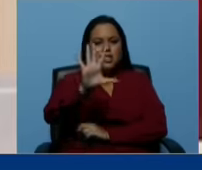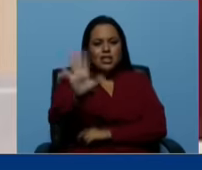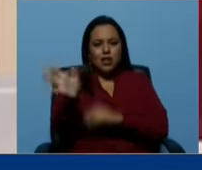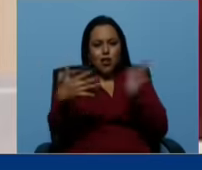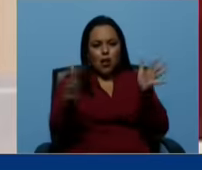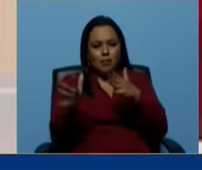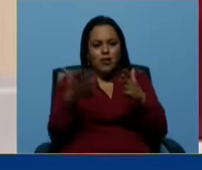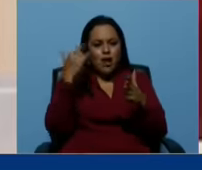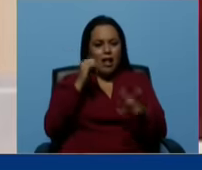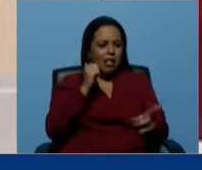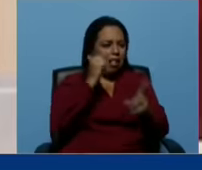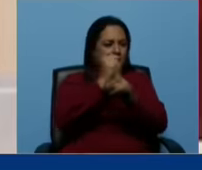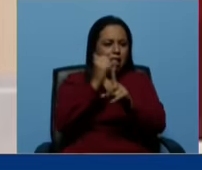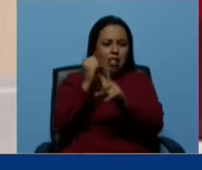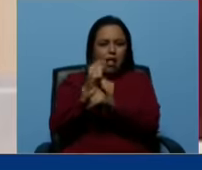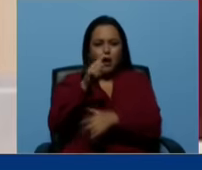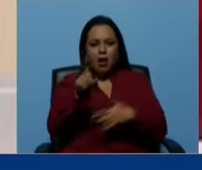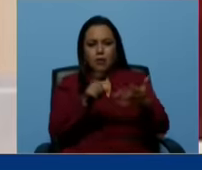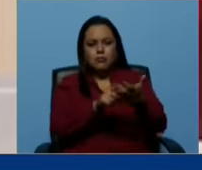y la masacre.